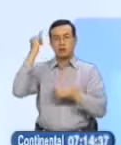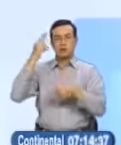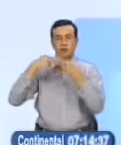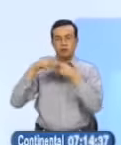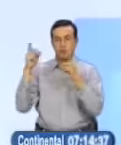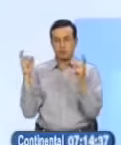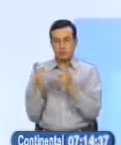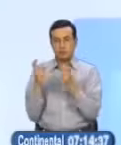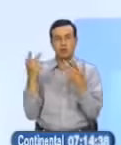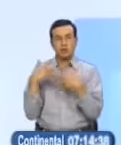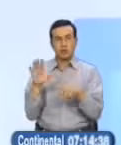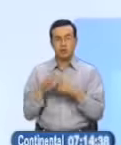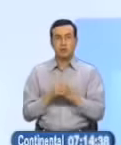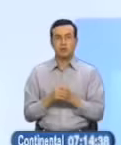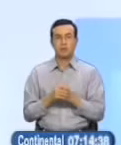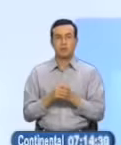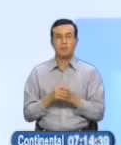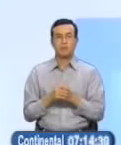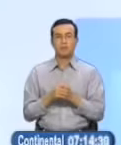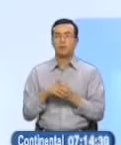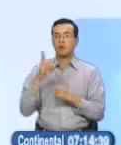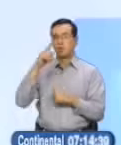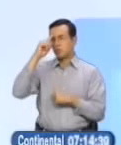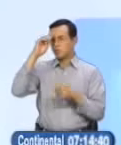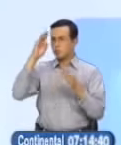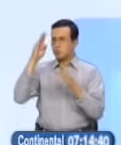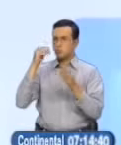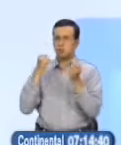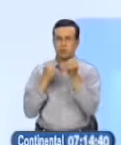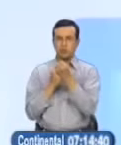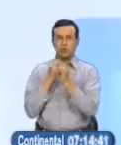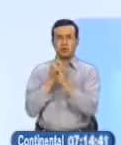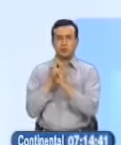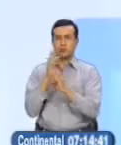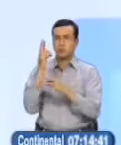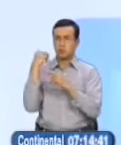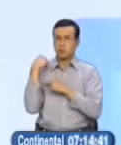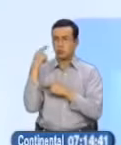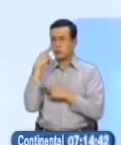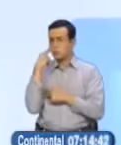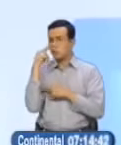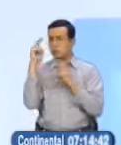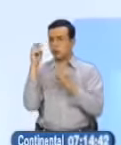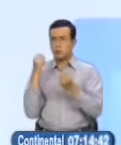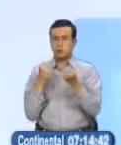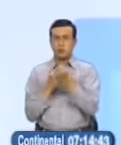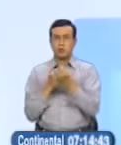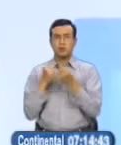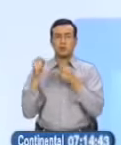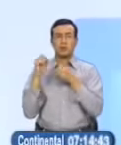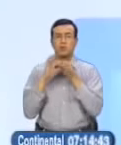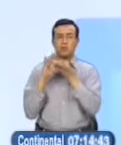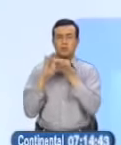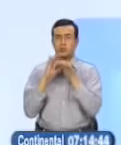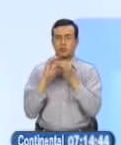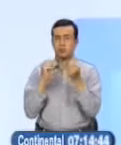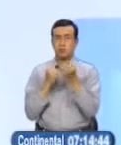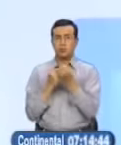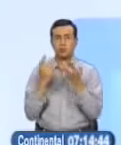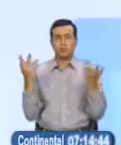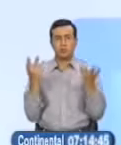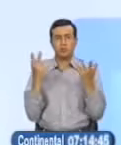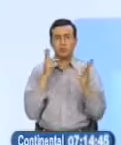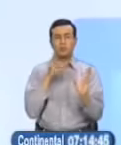digo, hemos tenido unas respuestas desde el gobierno, desde las instancias que ven también estos temas y desde la cooperación en sí, a través de